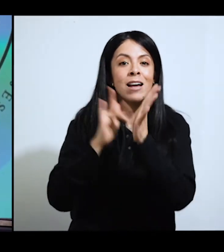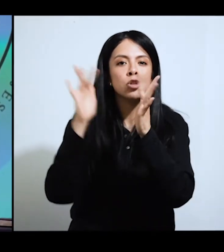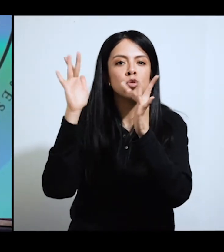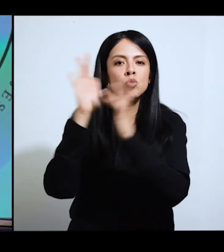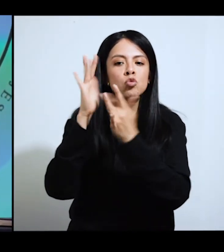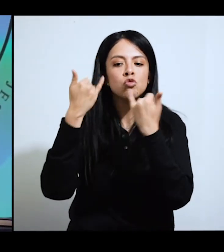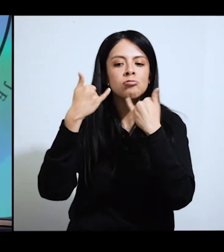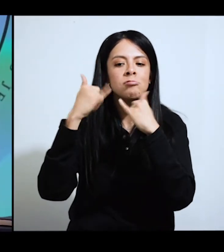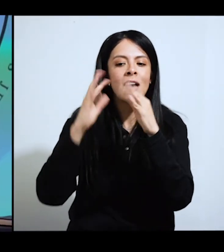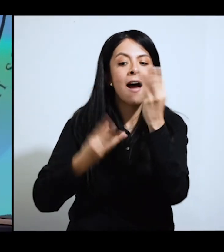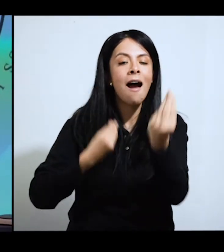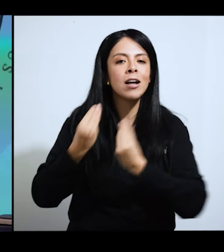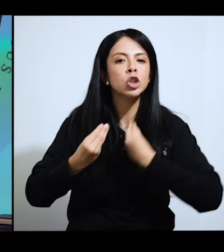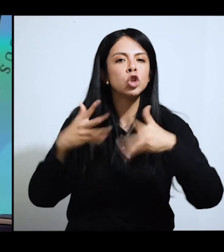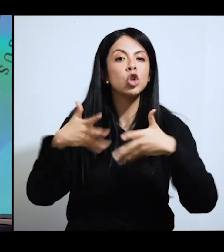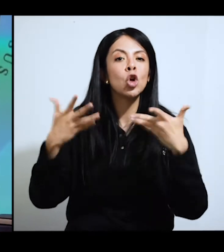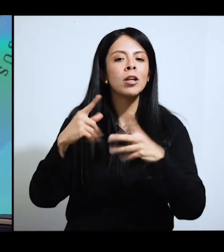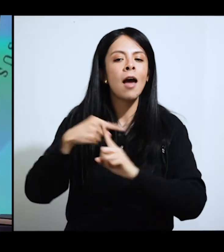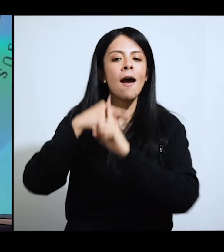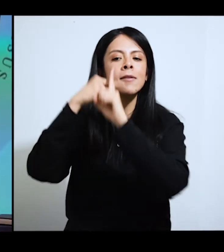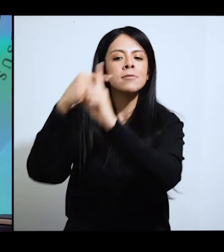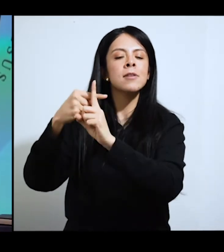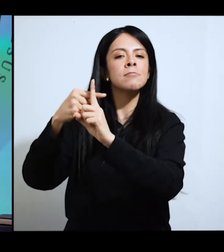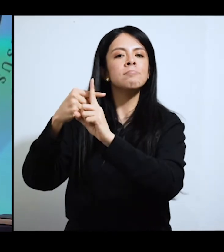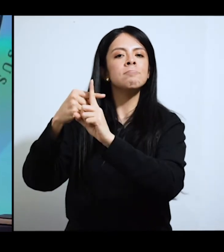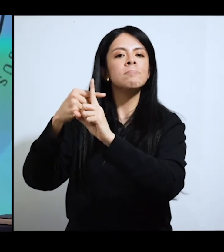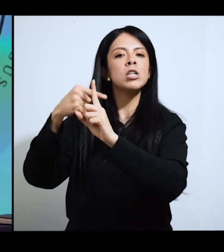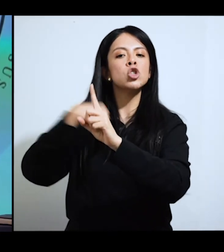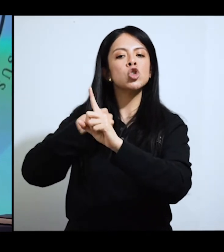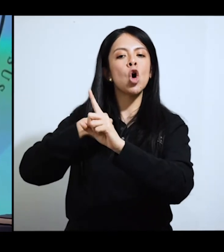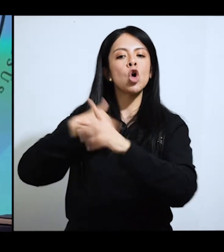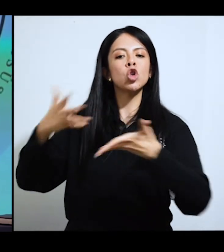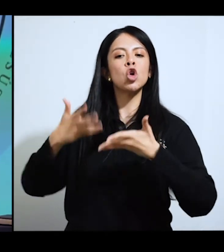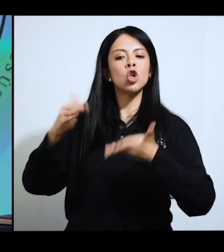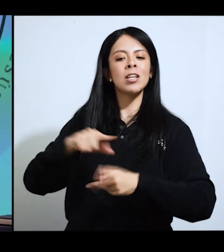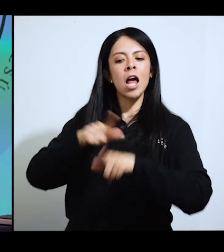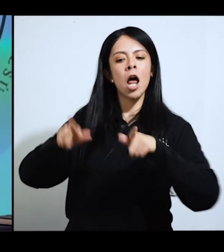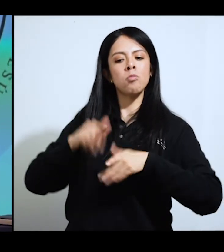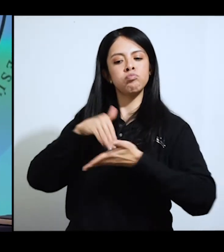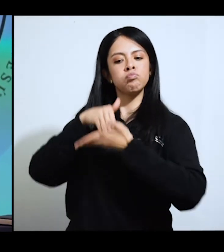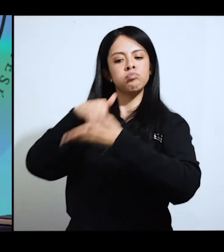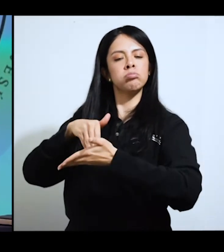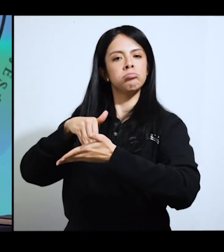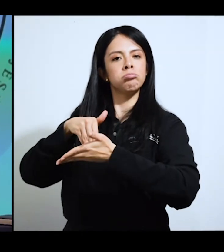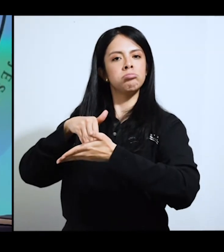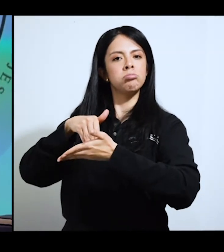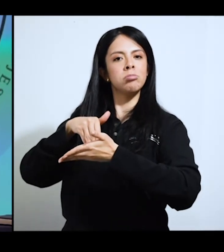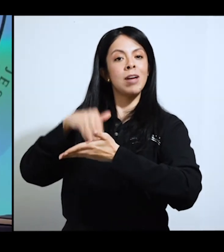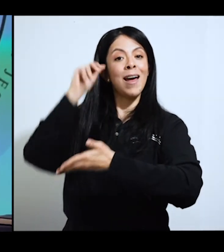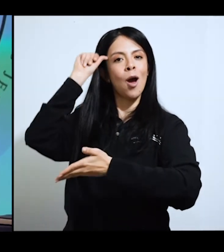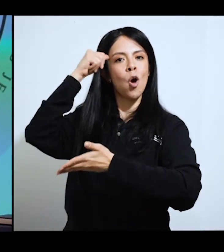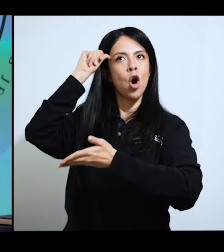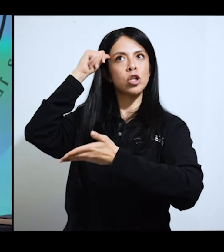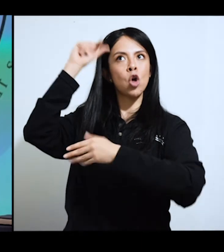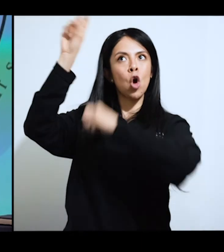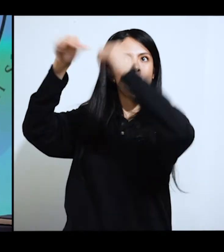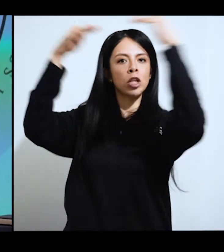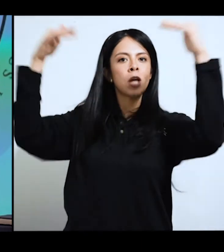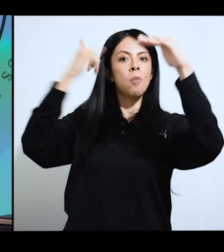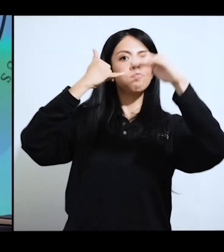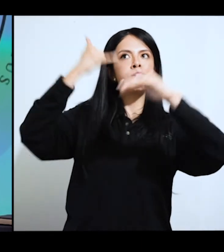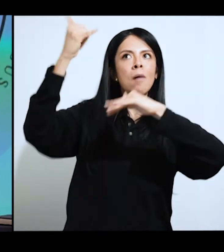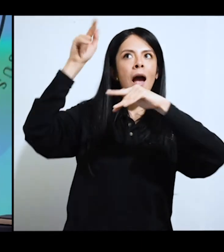mi posición en Cristo. Y en Cristo yo estoy en los lugares celestiales sobre los